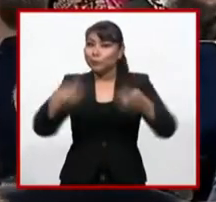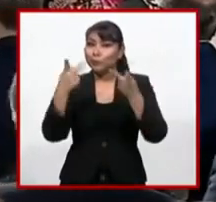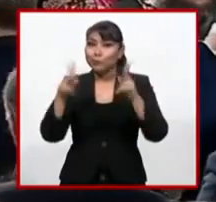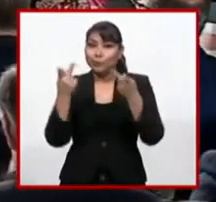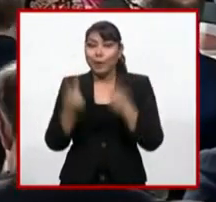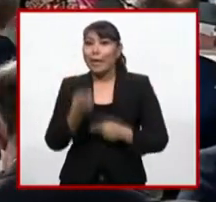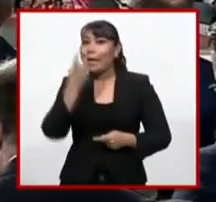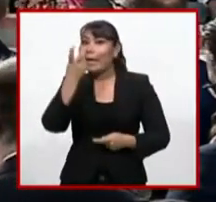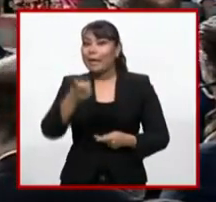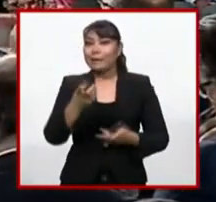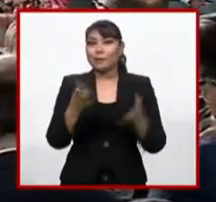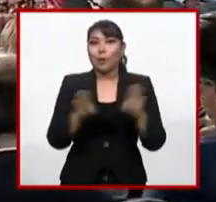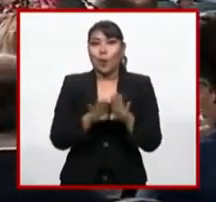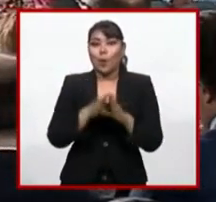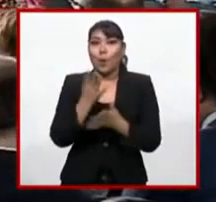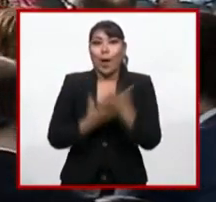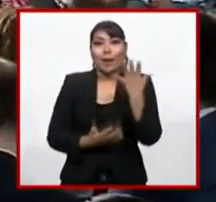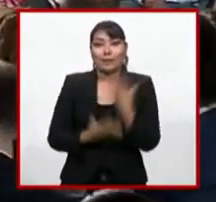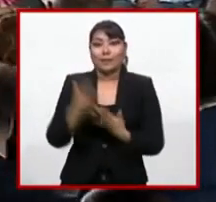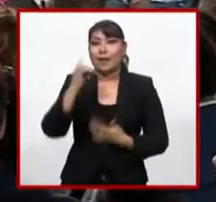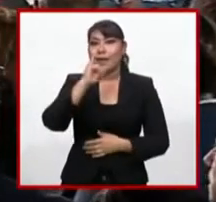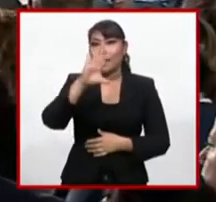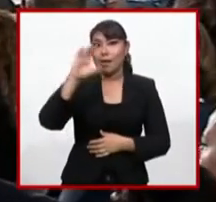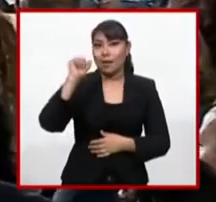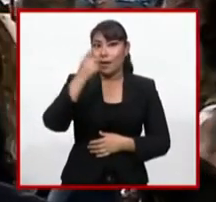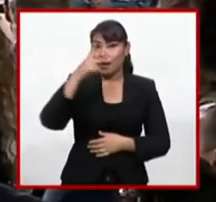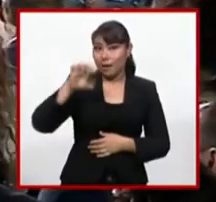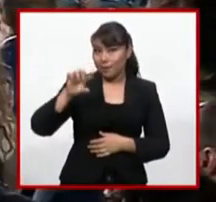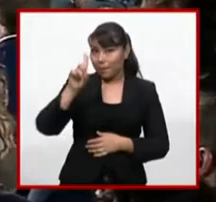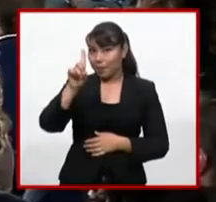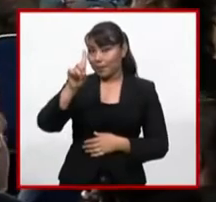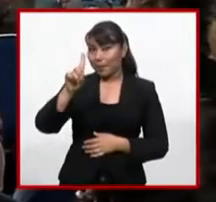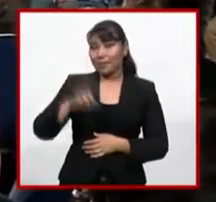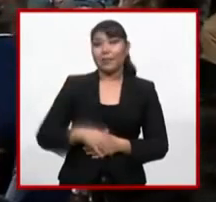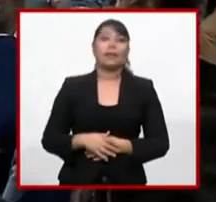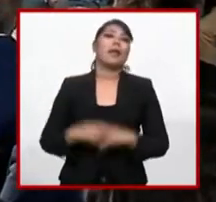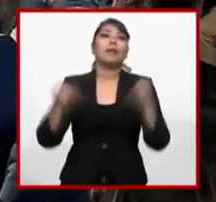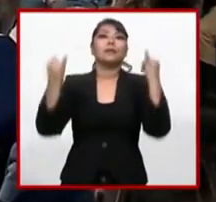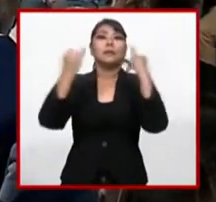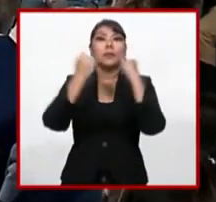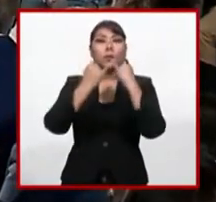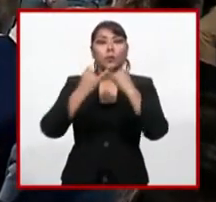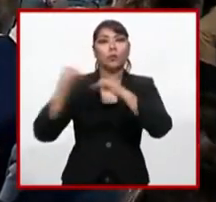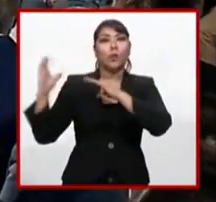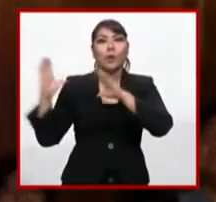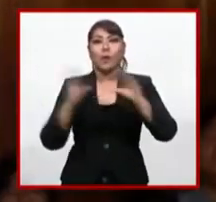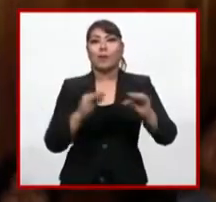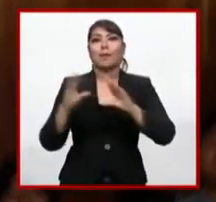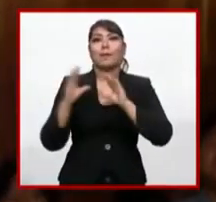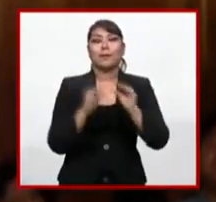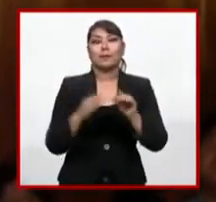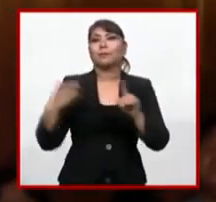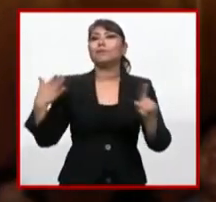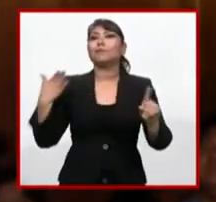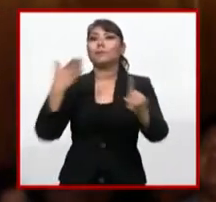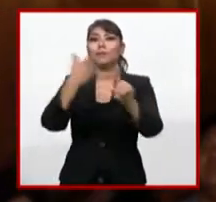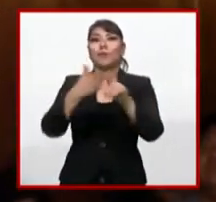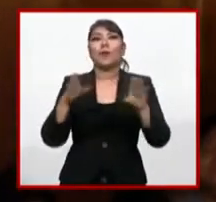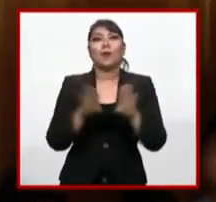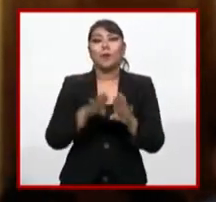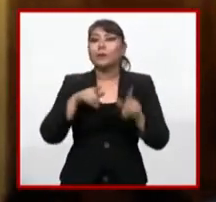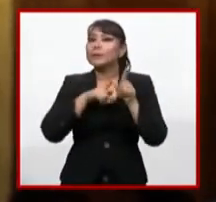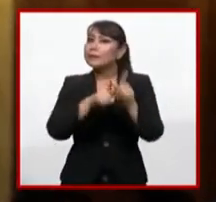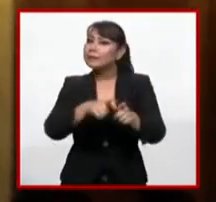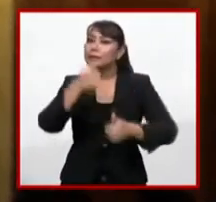trata el ecosistema. Con el ICAPET, que es el Instituto de Capacitación, hemos enfocado en competencias, pero